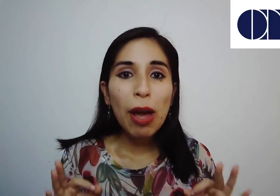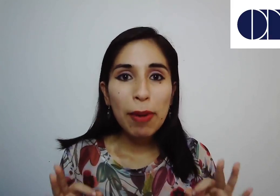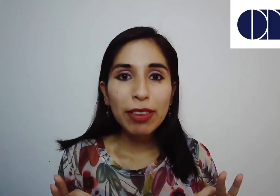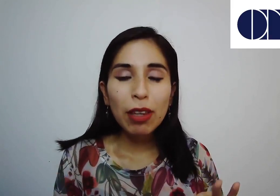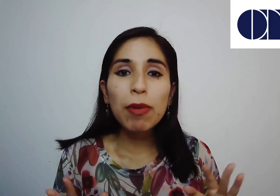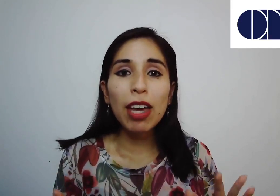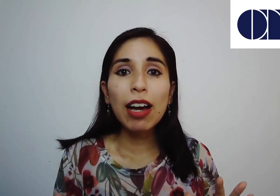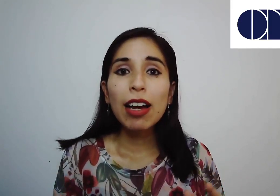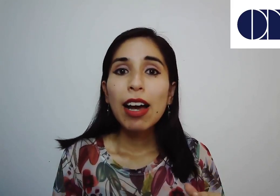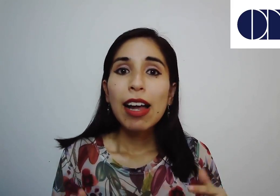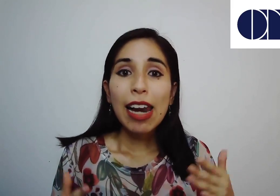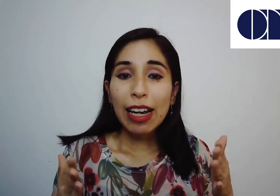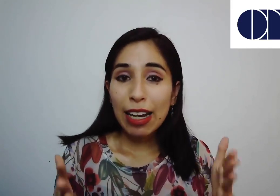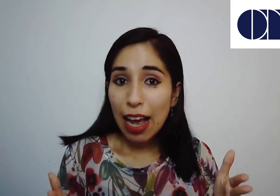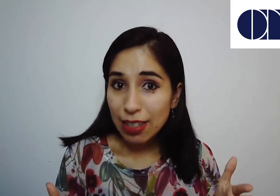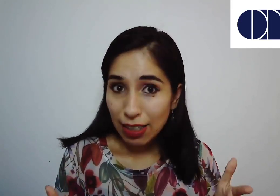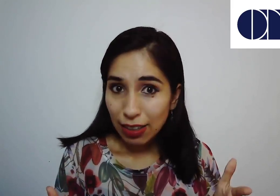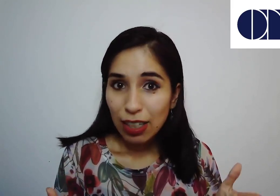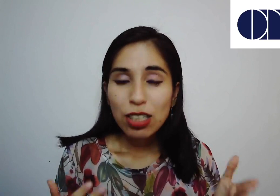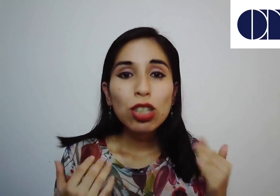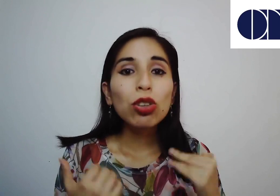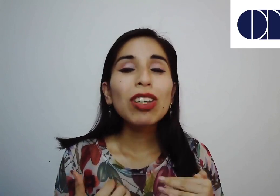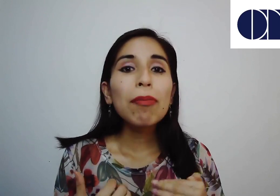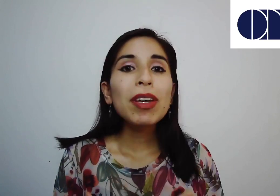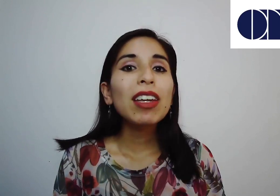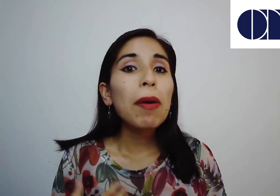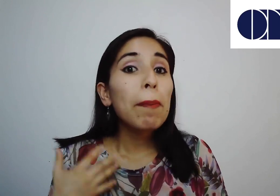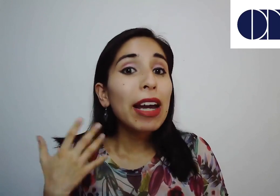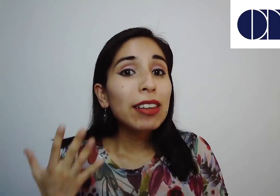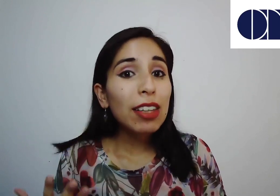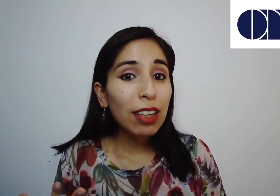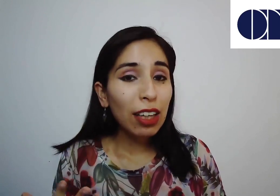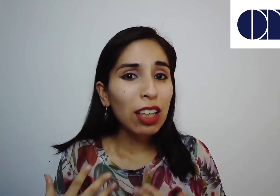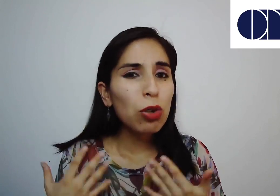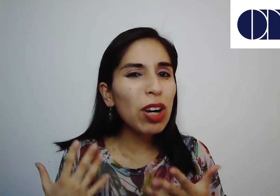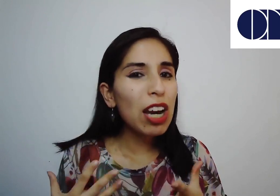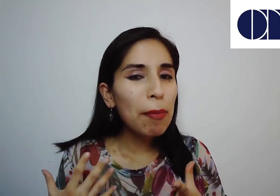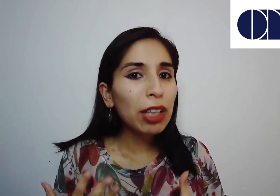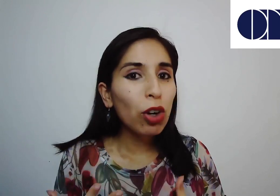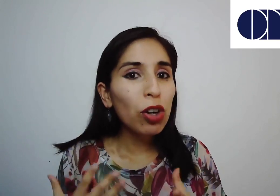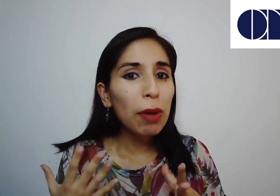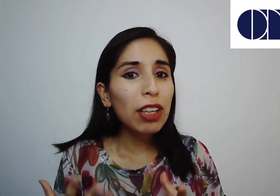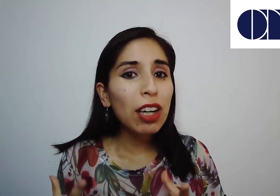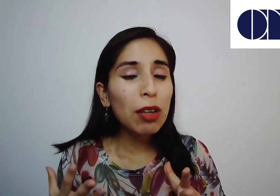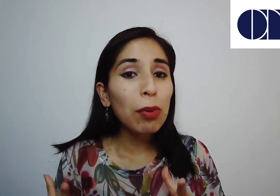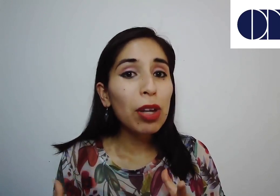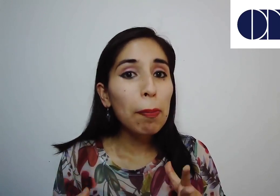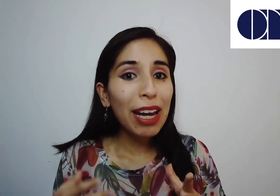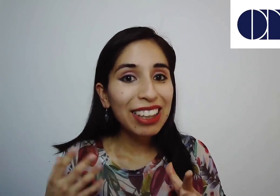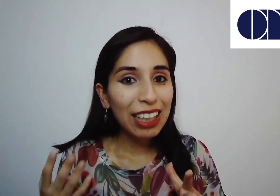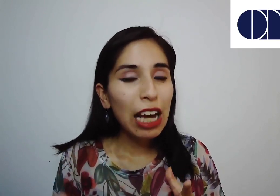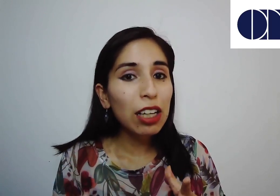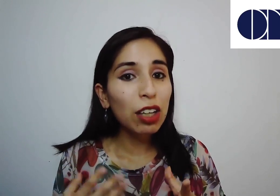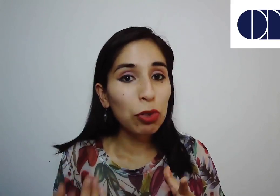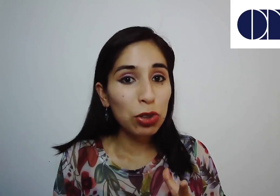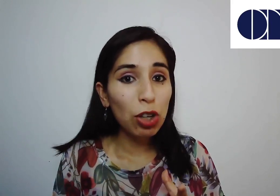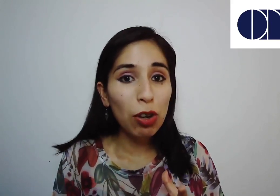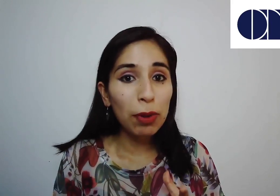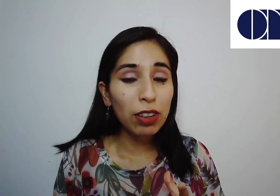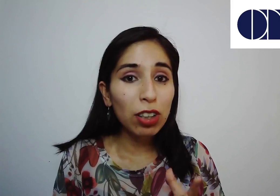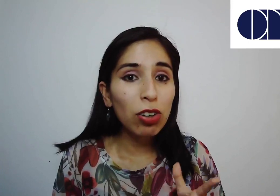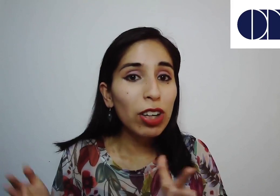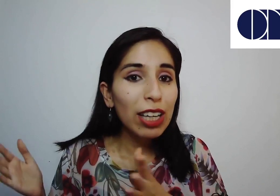no solamente ve a la clase sino también que practiquen y cuál es la mejor manera de poder practicar y